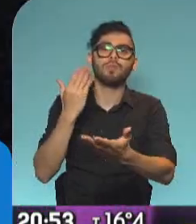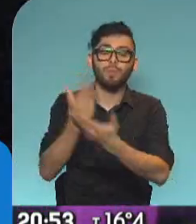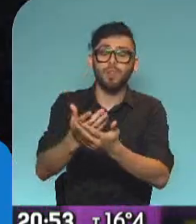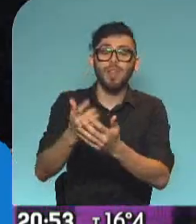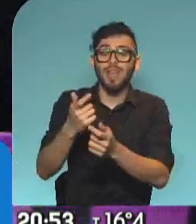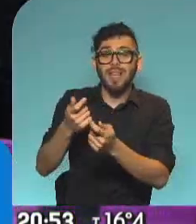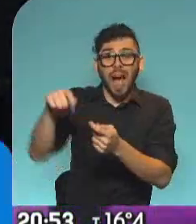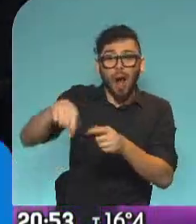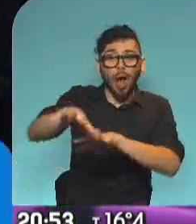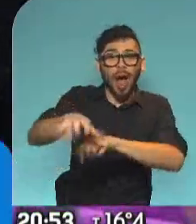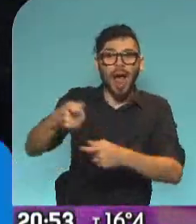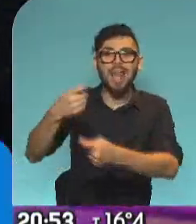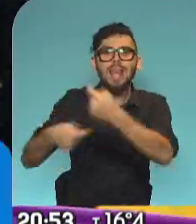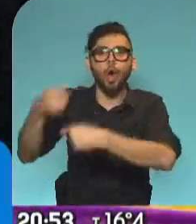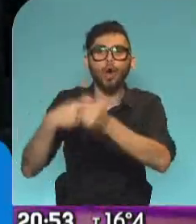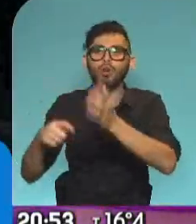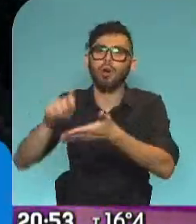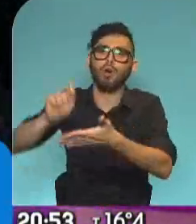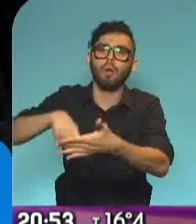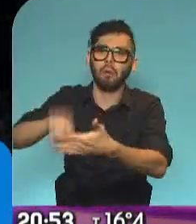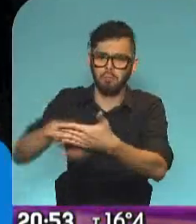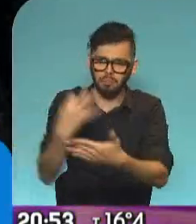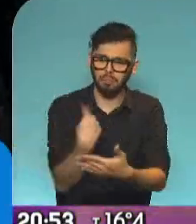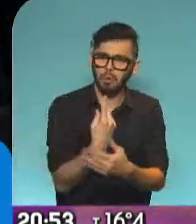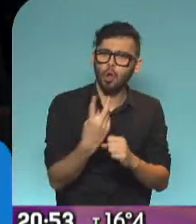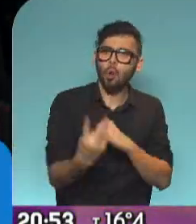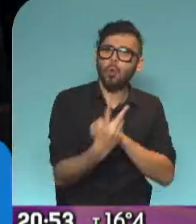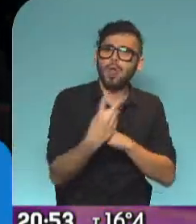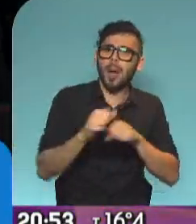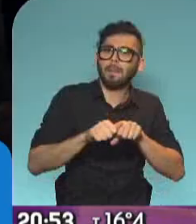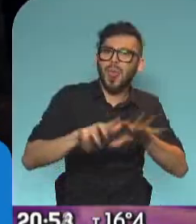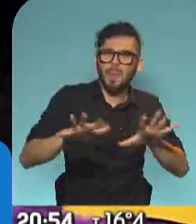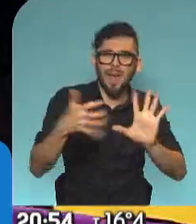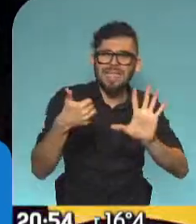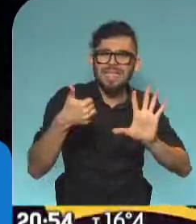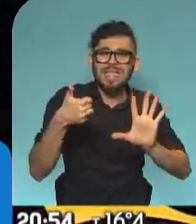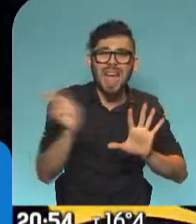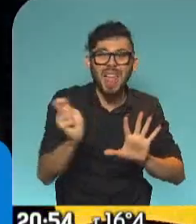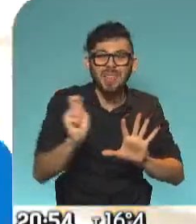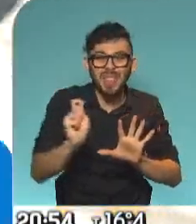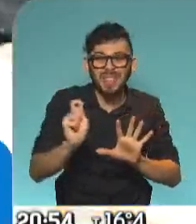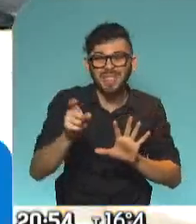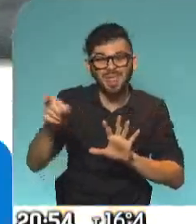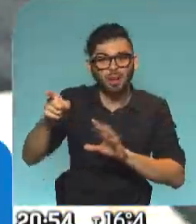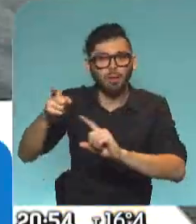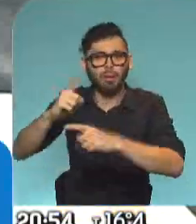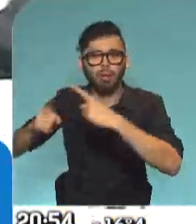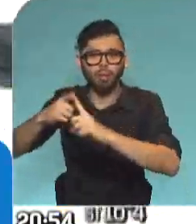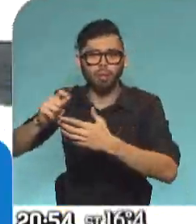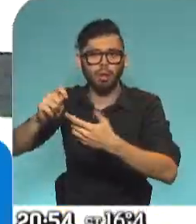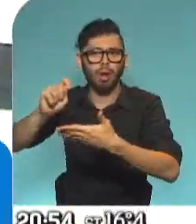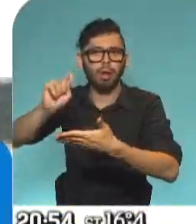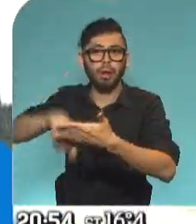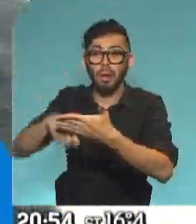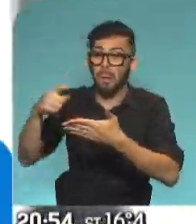que están haciendo en este momento. Cuando nosotros nos estamos cuidando por esta pandemia hace 6 meses, están haciendo acuerdos que nos van